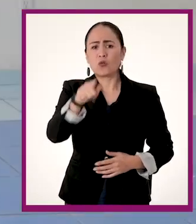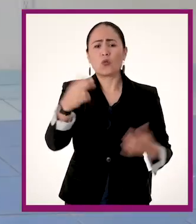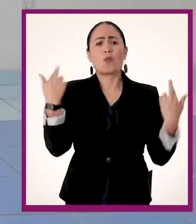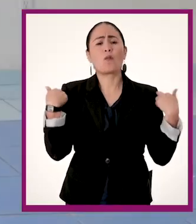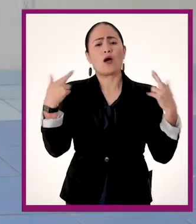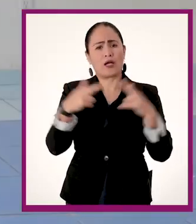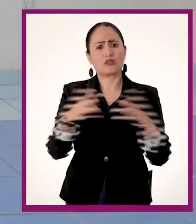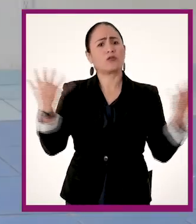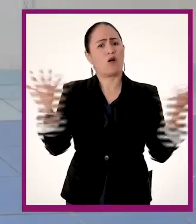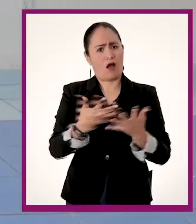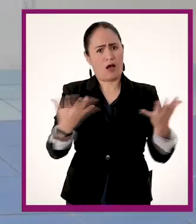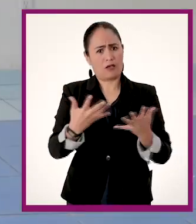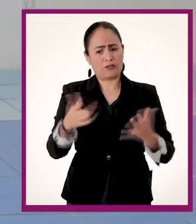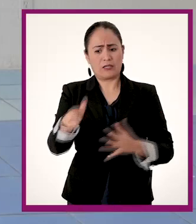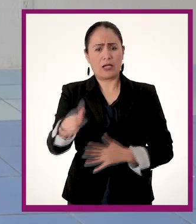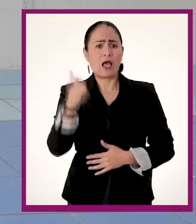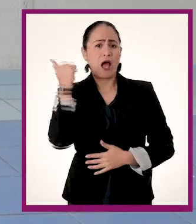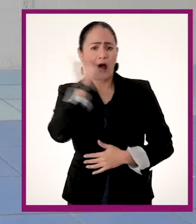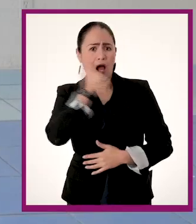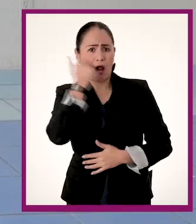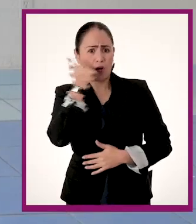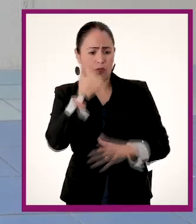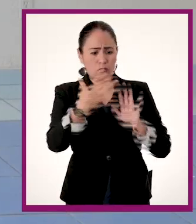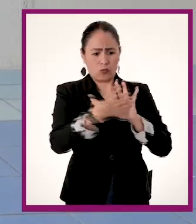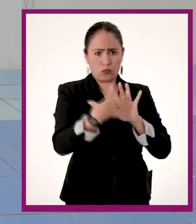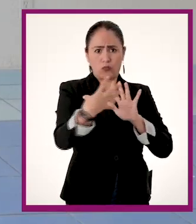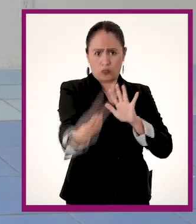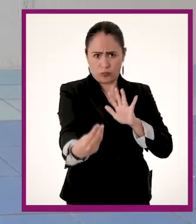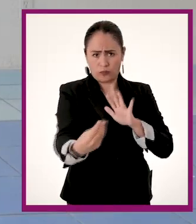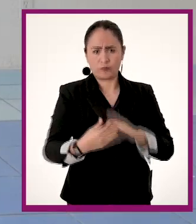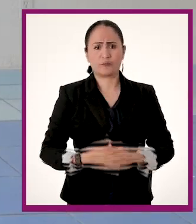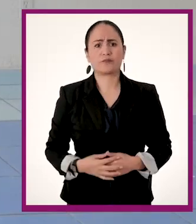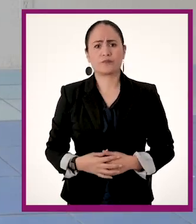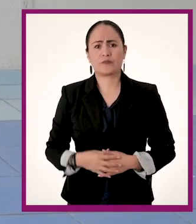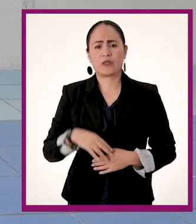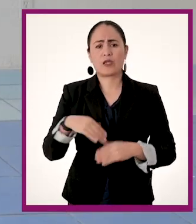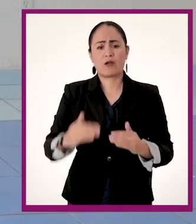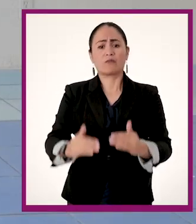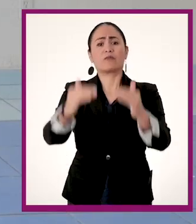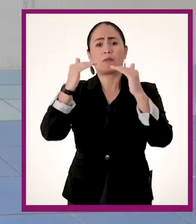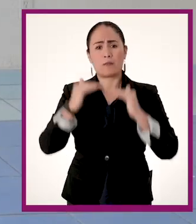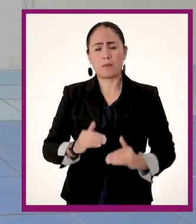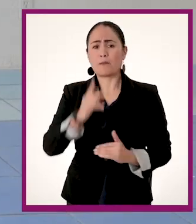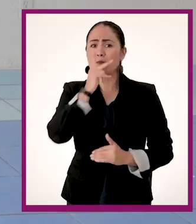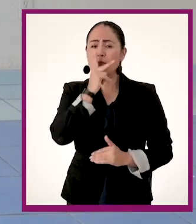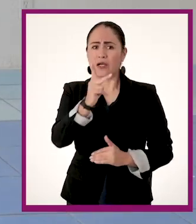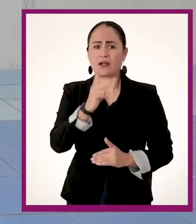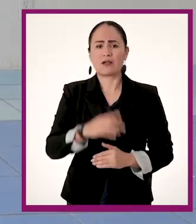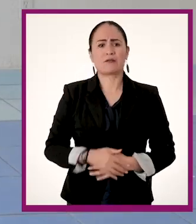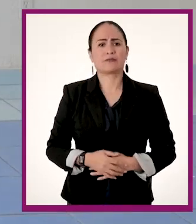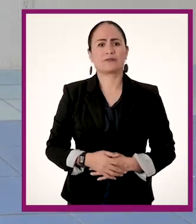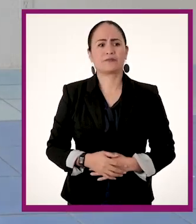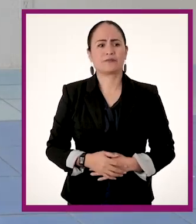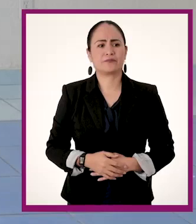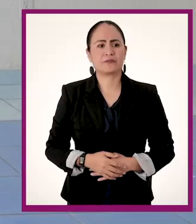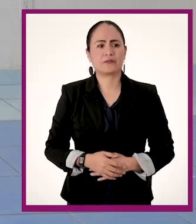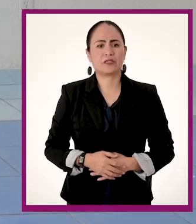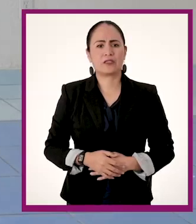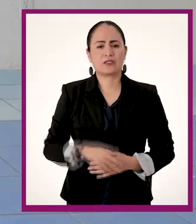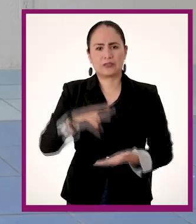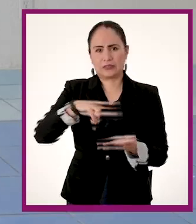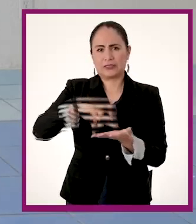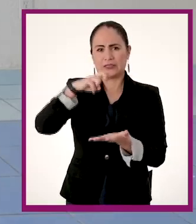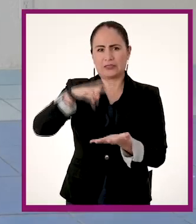Tu maestro lo ejecutas y el alumno lo repite. En la siguiente frase vamos a hacer un